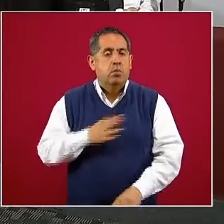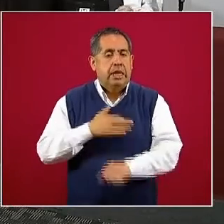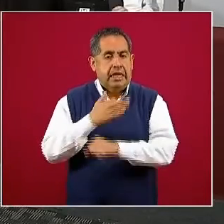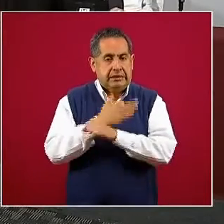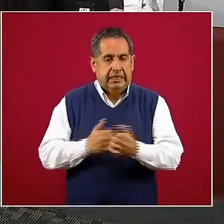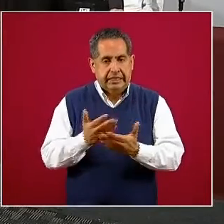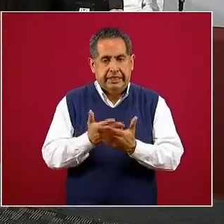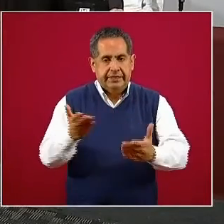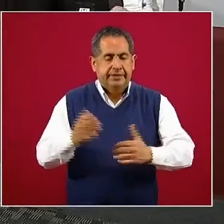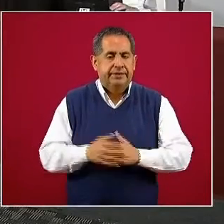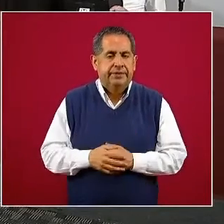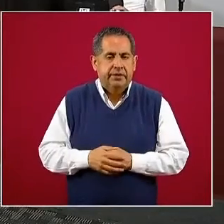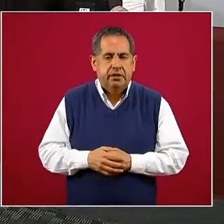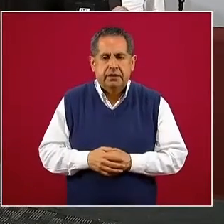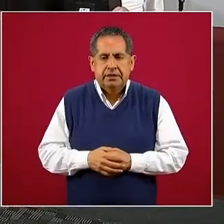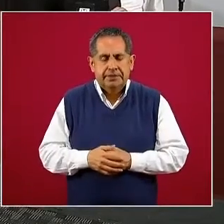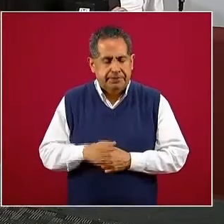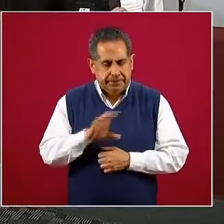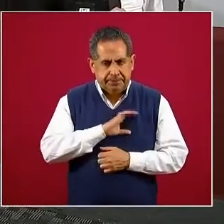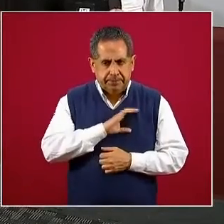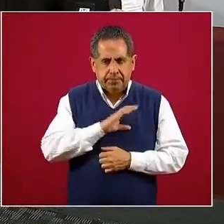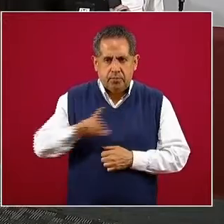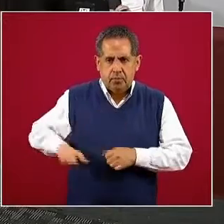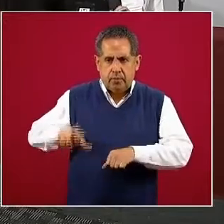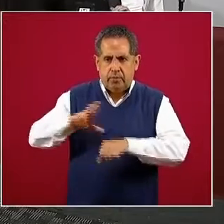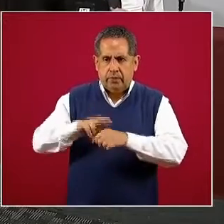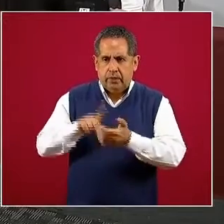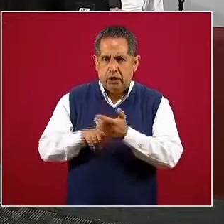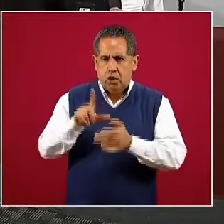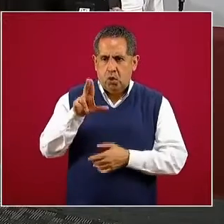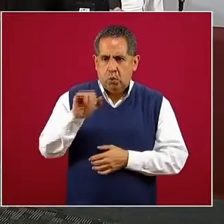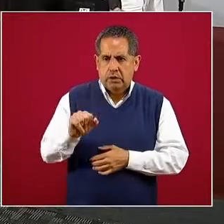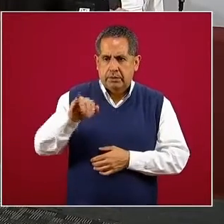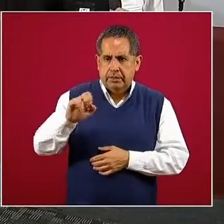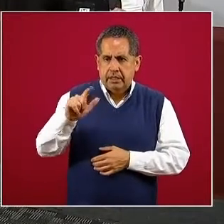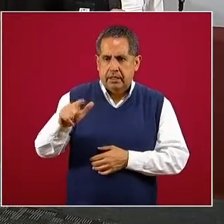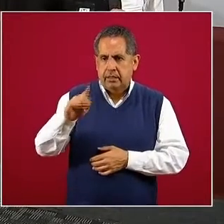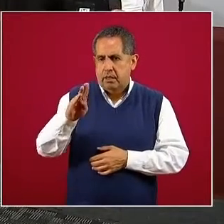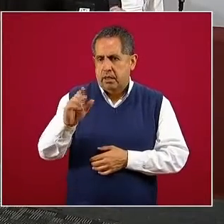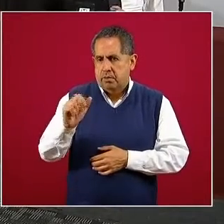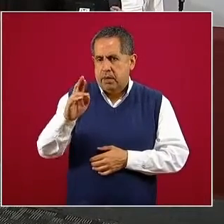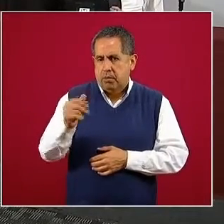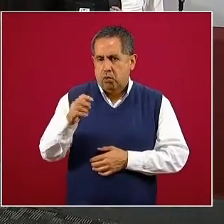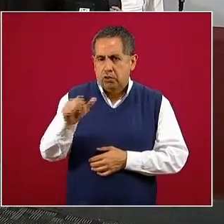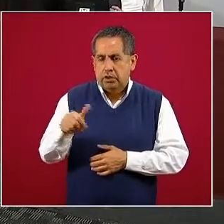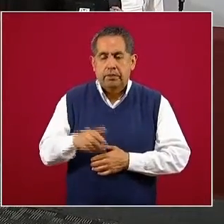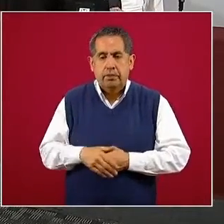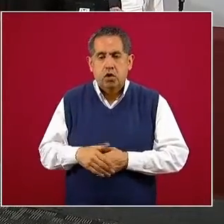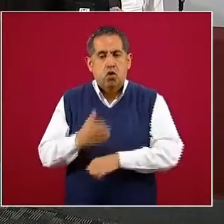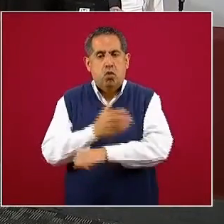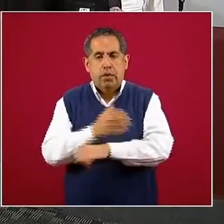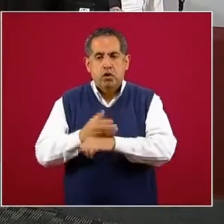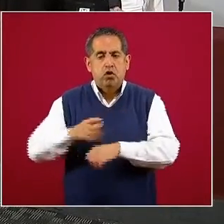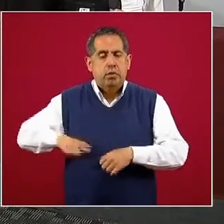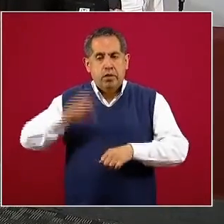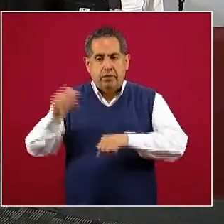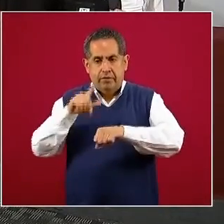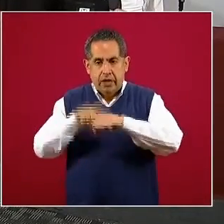para el Bienestar, que es lo que quiero compartir con ustedes. Adelante. Este programa busca